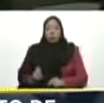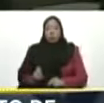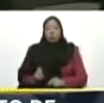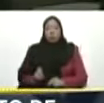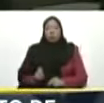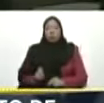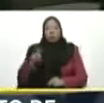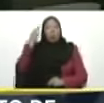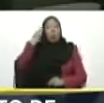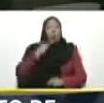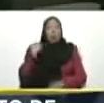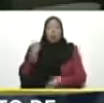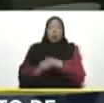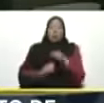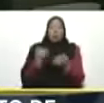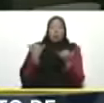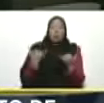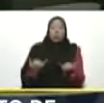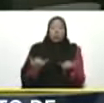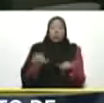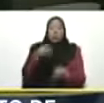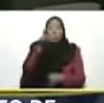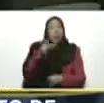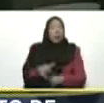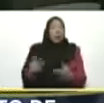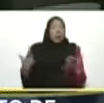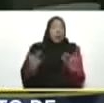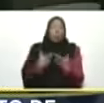Aquí Bolívar se hizo trabajador de la tierra.